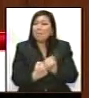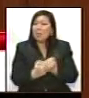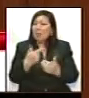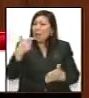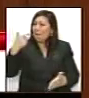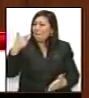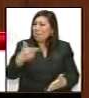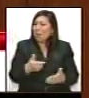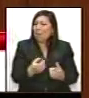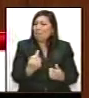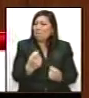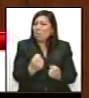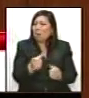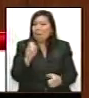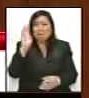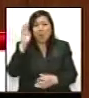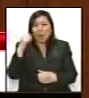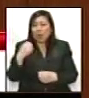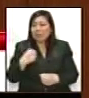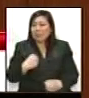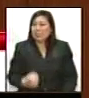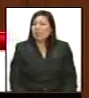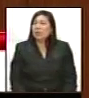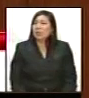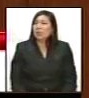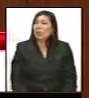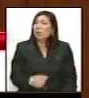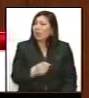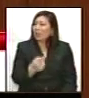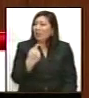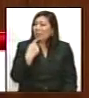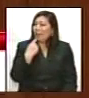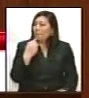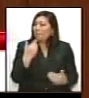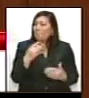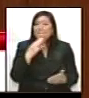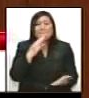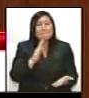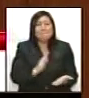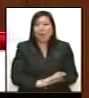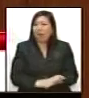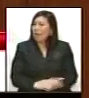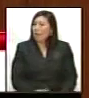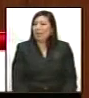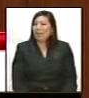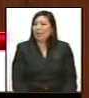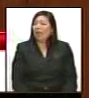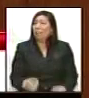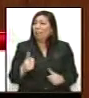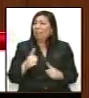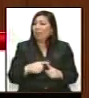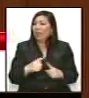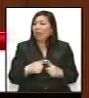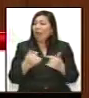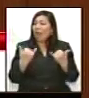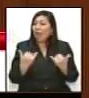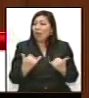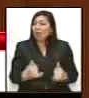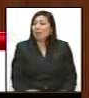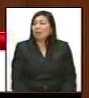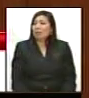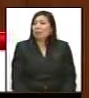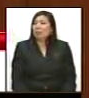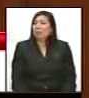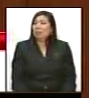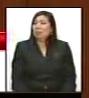a miles de policías el juego que hacen ustedes perderse tratar de defender a los terroristas y ahora salir